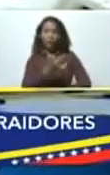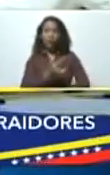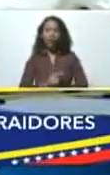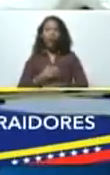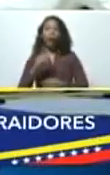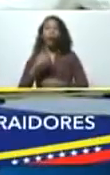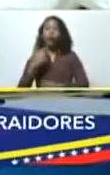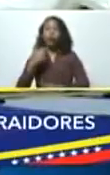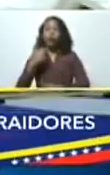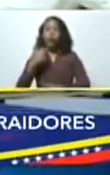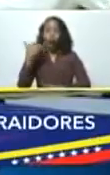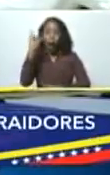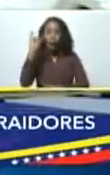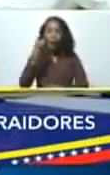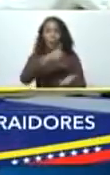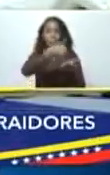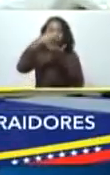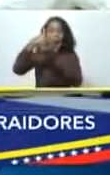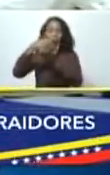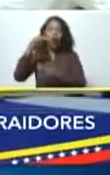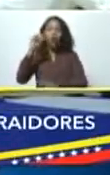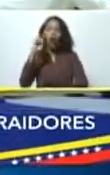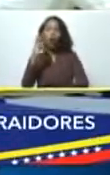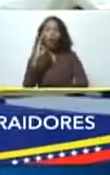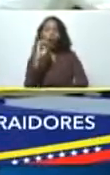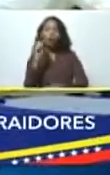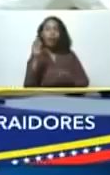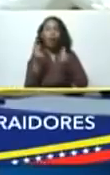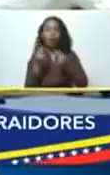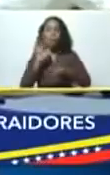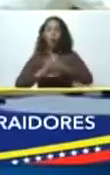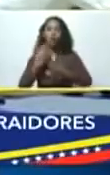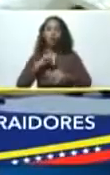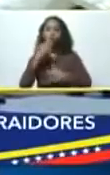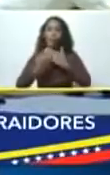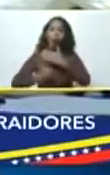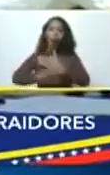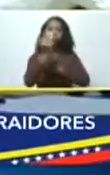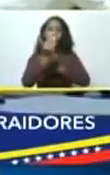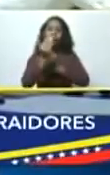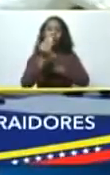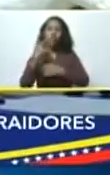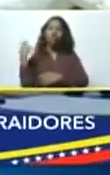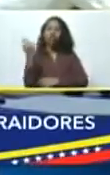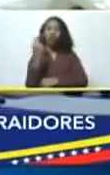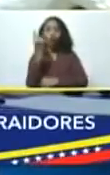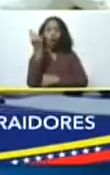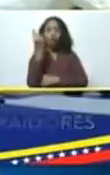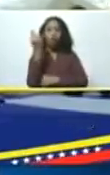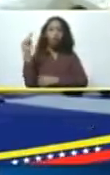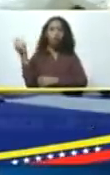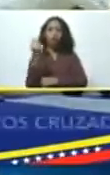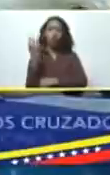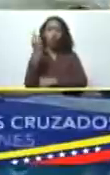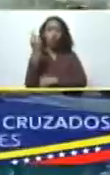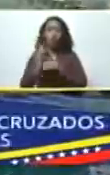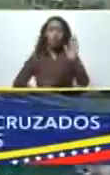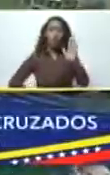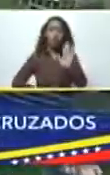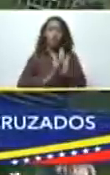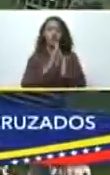nos merecemos el premio Nobel de Economía, porque hemos echado para adelante solitos, solitos,